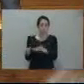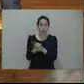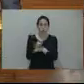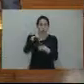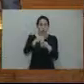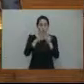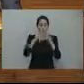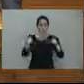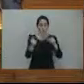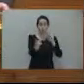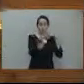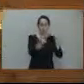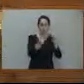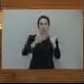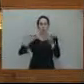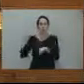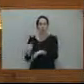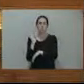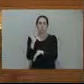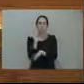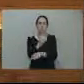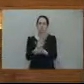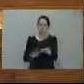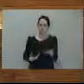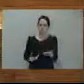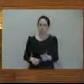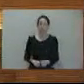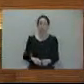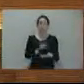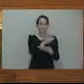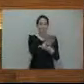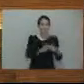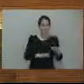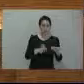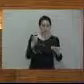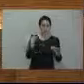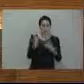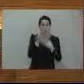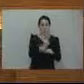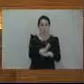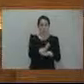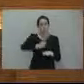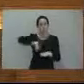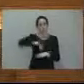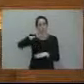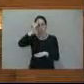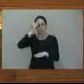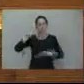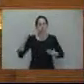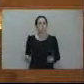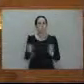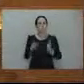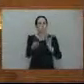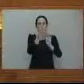esta Cámara. Para mejorar un texto que nosotros consideramos que era manifiestamente mejorable, y esa es la